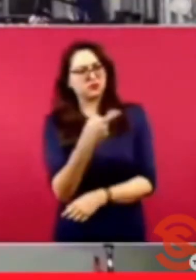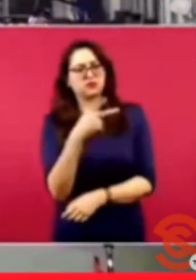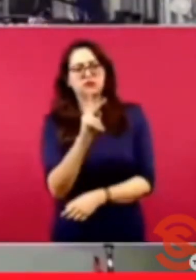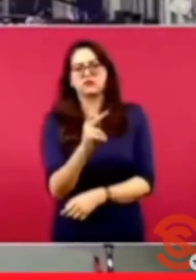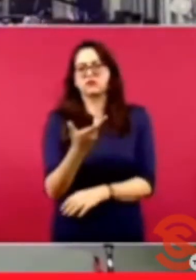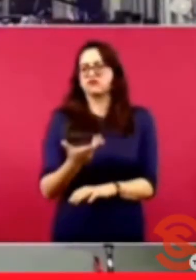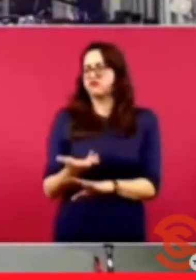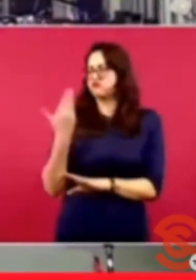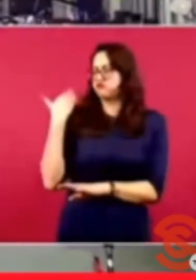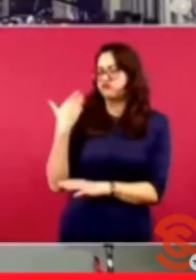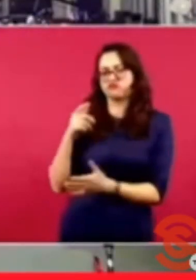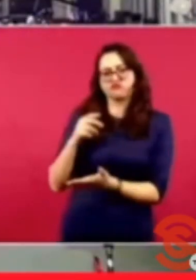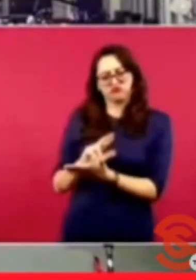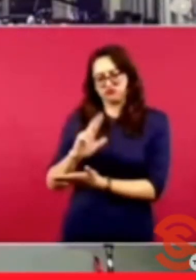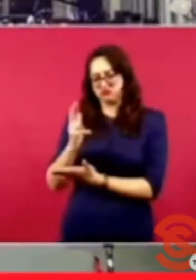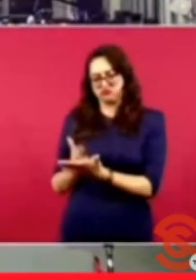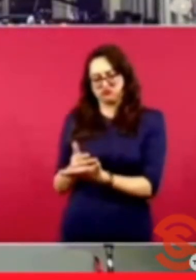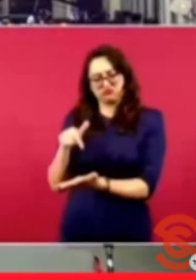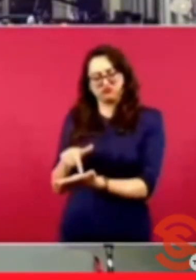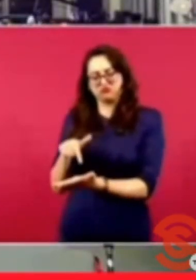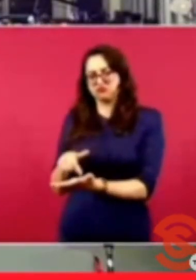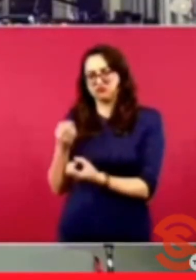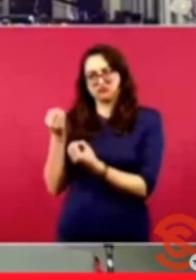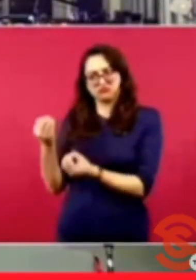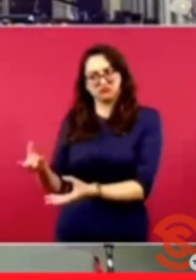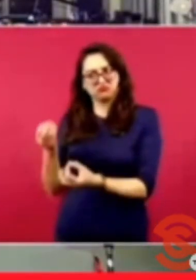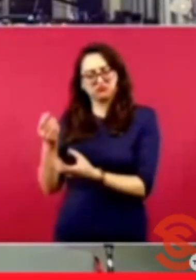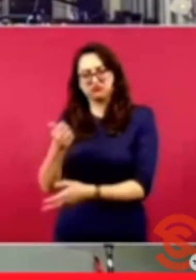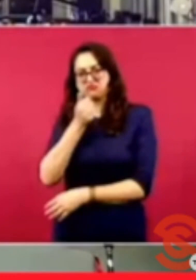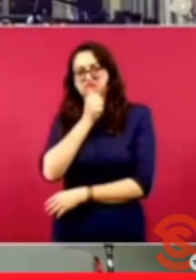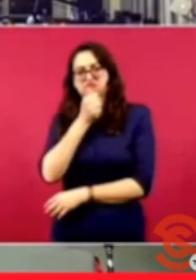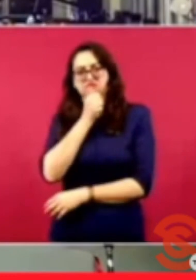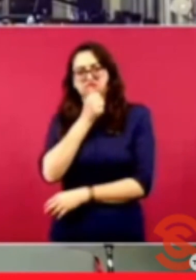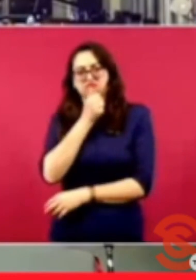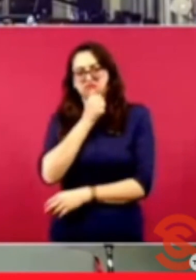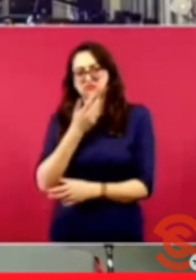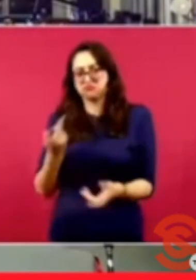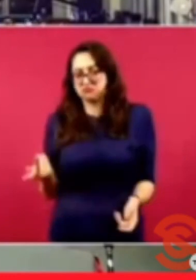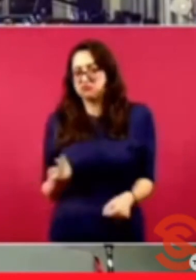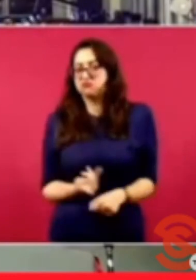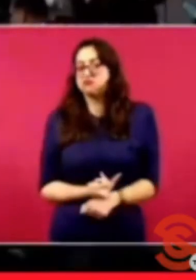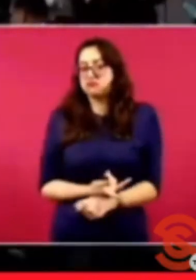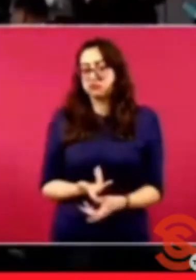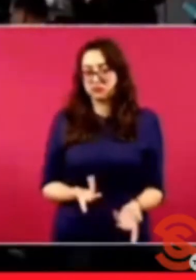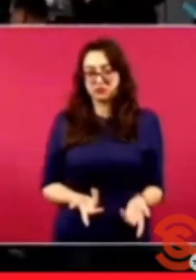única que trae cubrebocas de todos, ¿eh? La única.